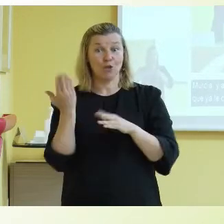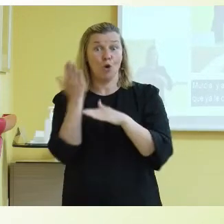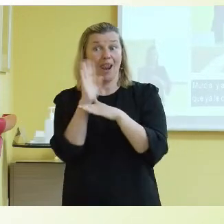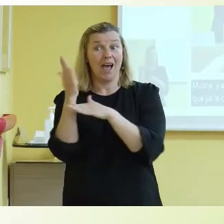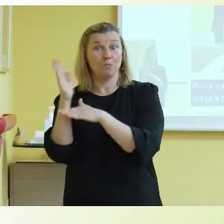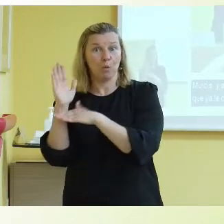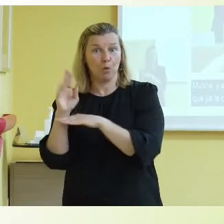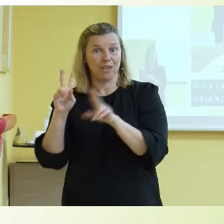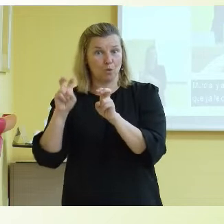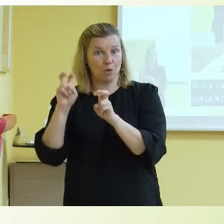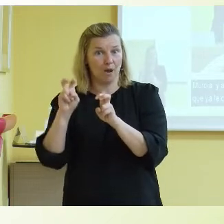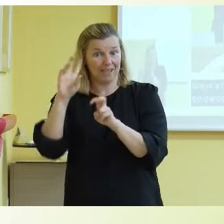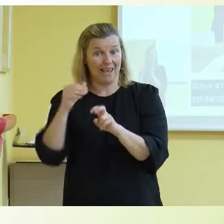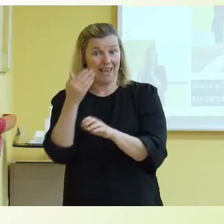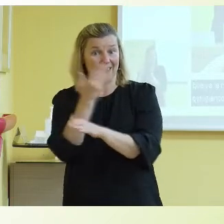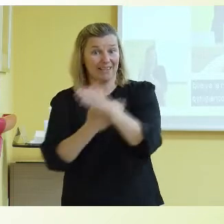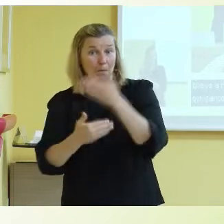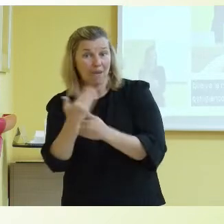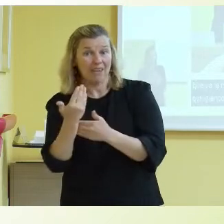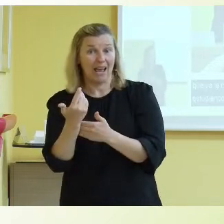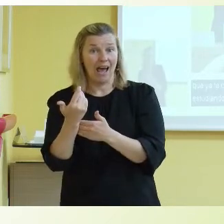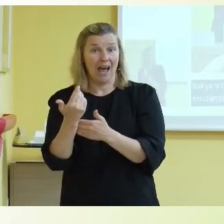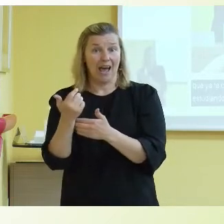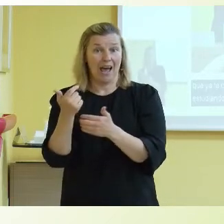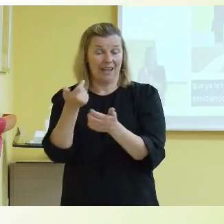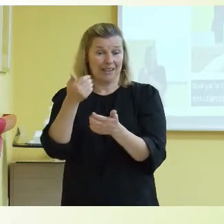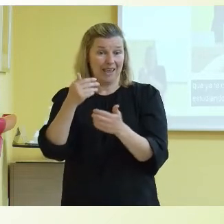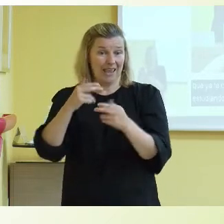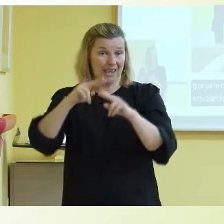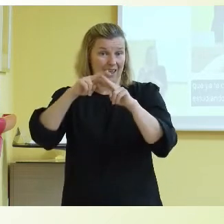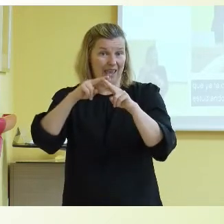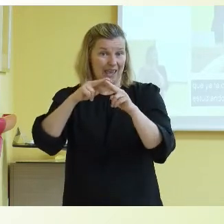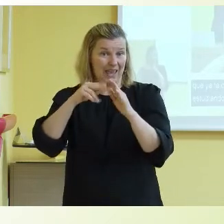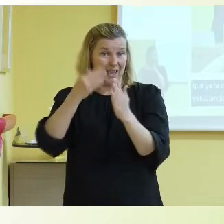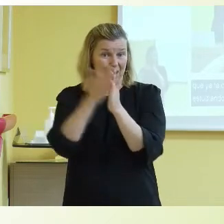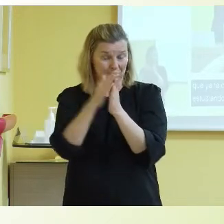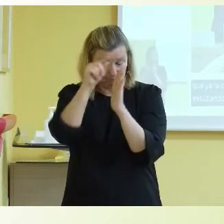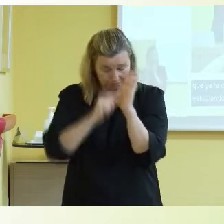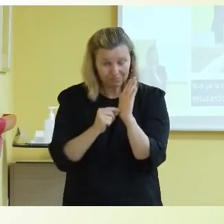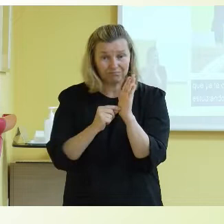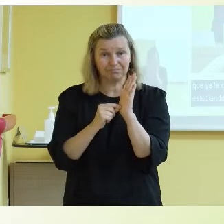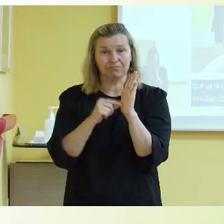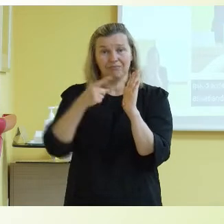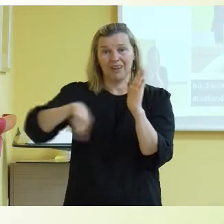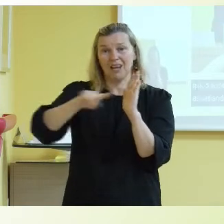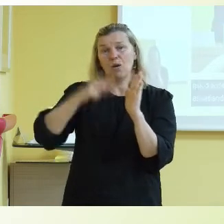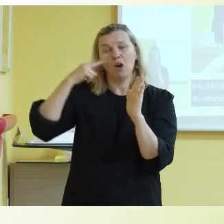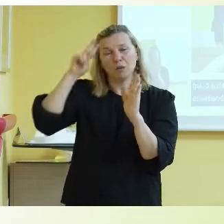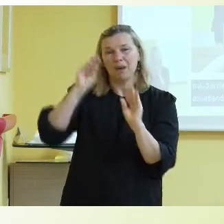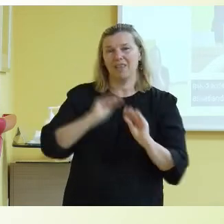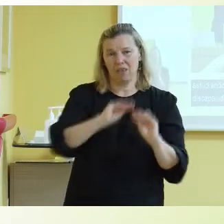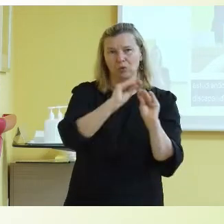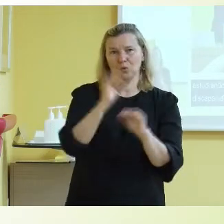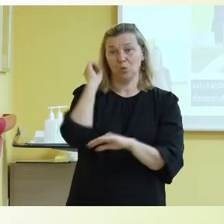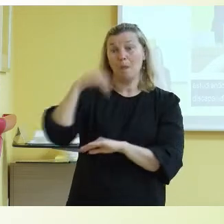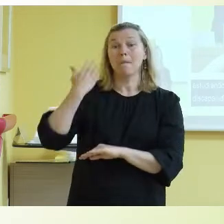baremo de discapacidad, y de la experiencia que él tiene también nos va a hablar en esa jornada, en esa conferencia de clausura que